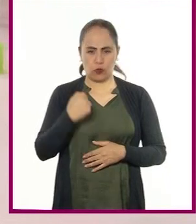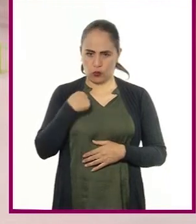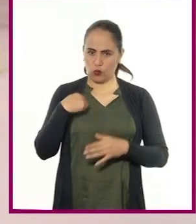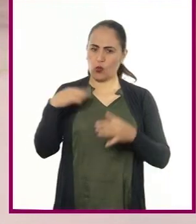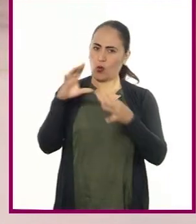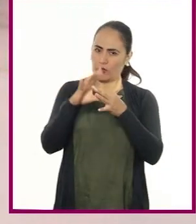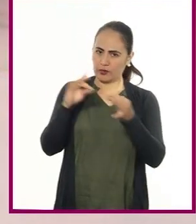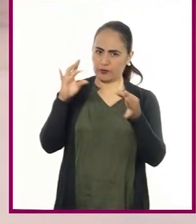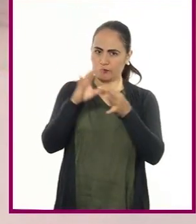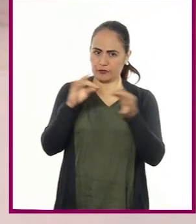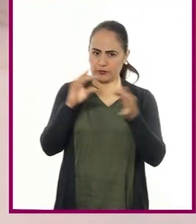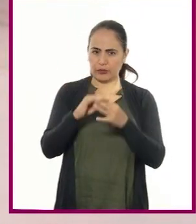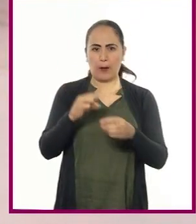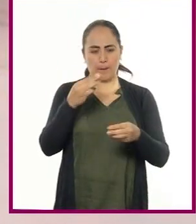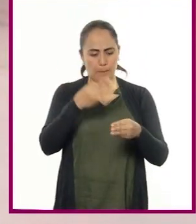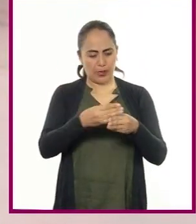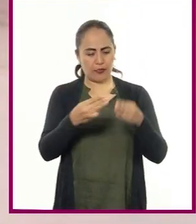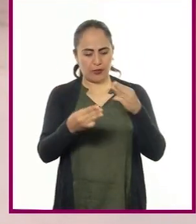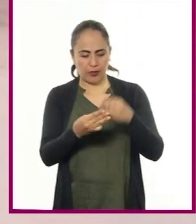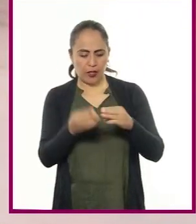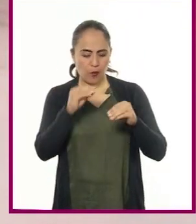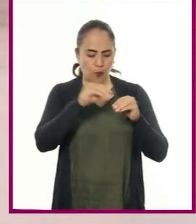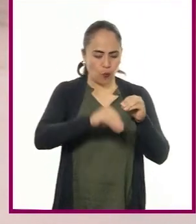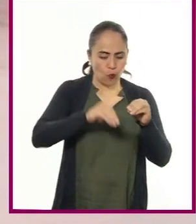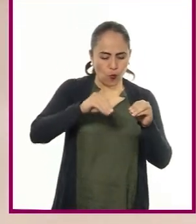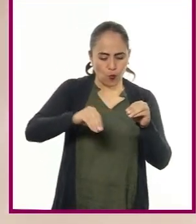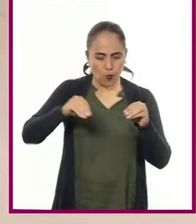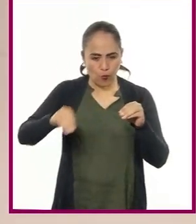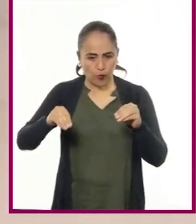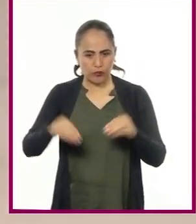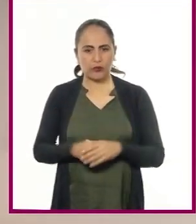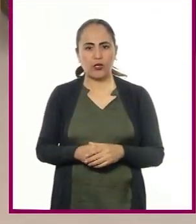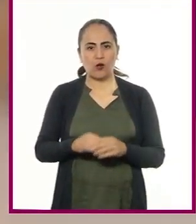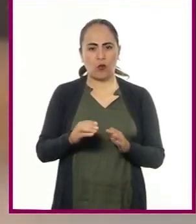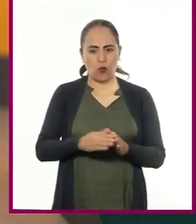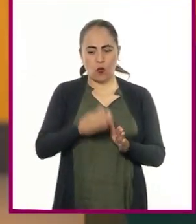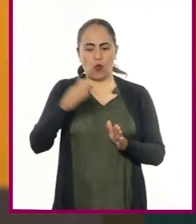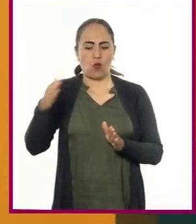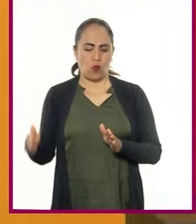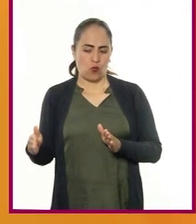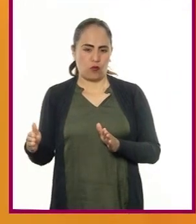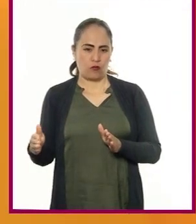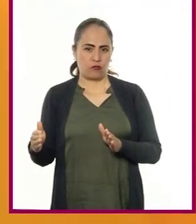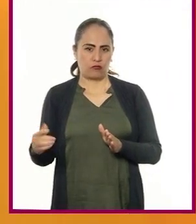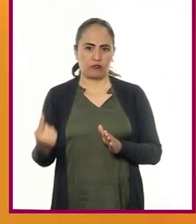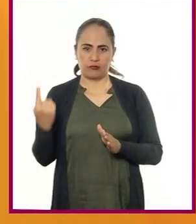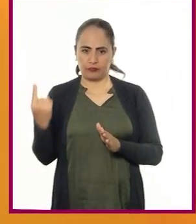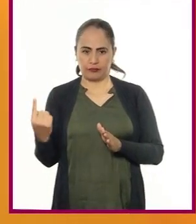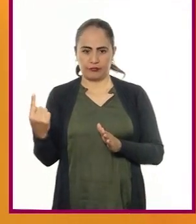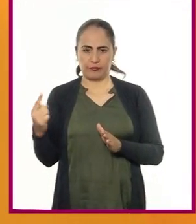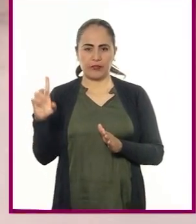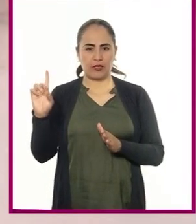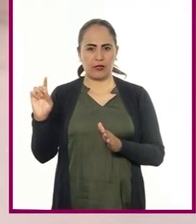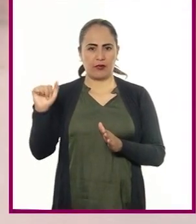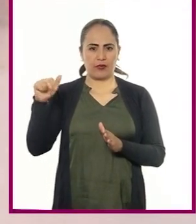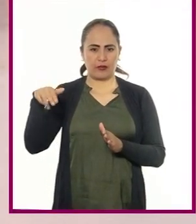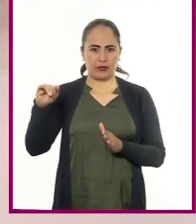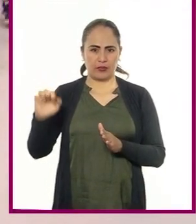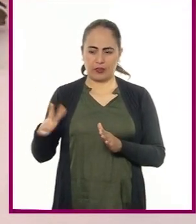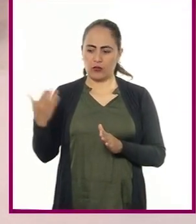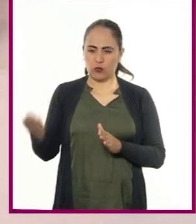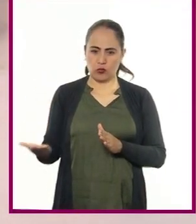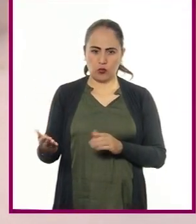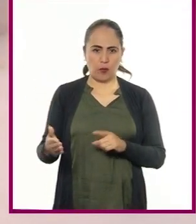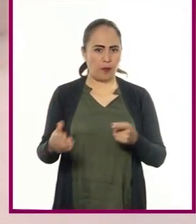lo que coloco el material. Cada quien va a estar en un lado. En esta ocasión, Daniel, vas a comenzar aquí.